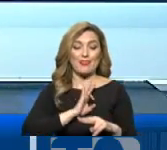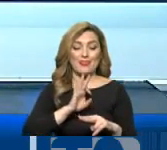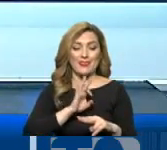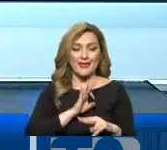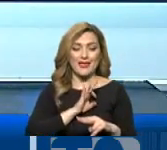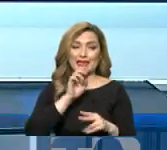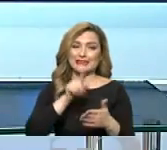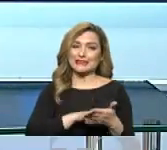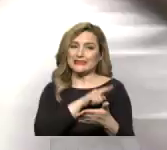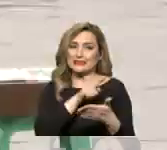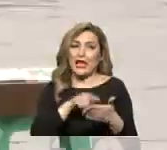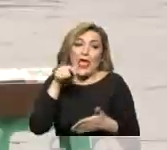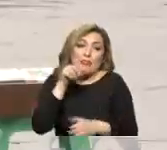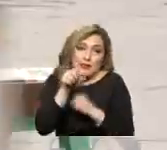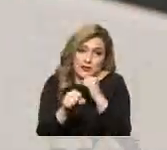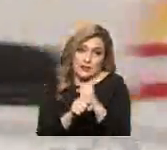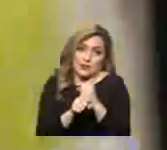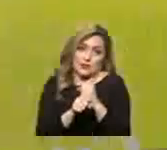por este año.